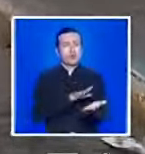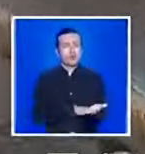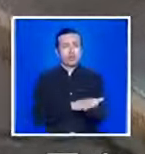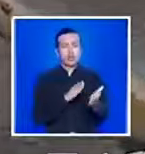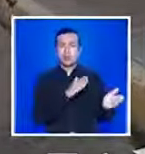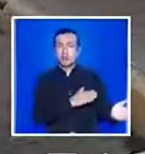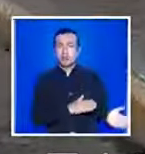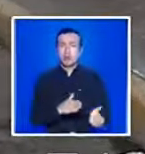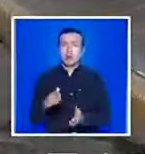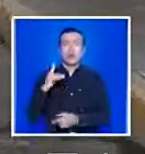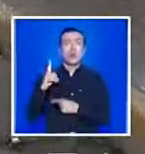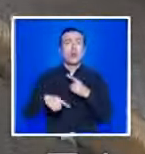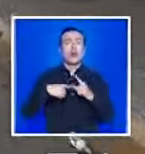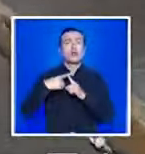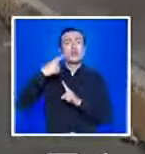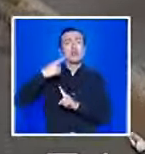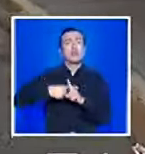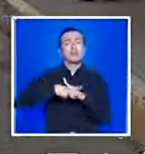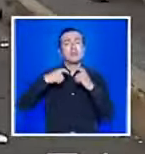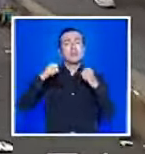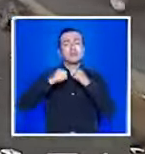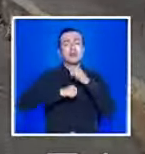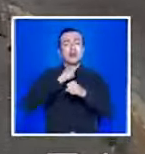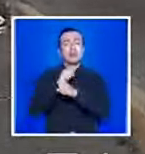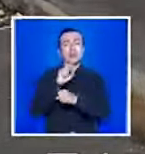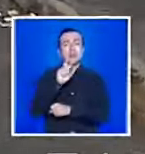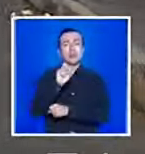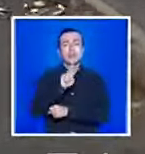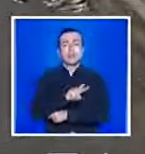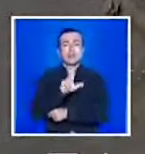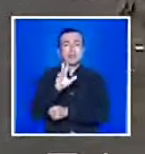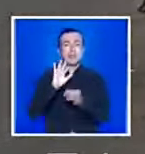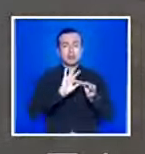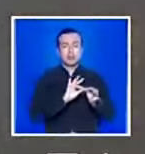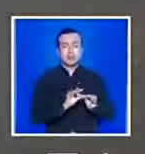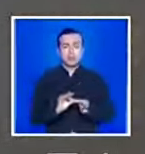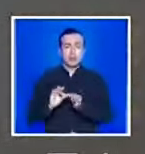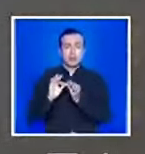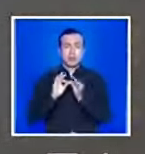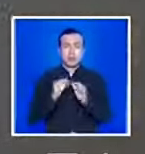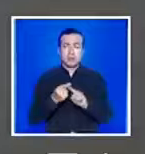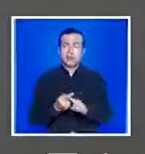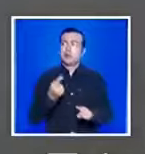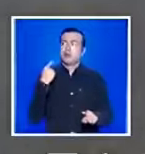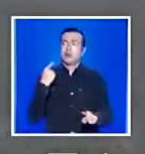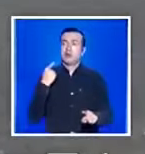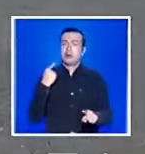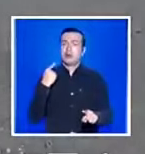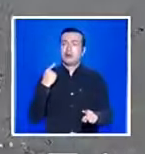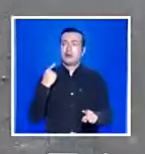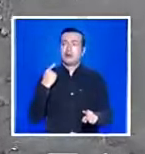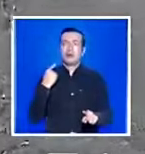predestinado para marzo del 2023, que iban a hacer la renovación. Para marzo del